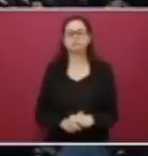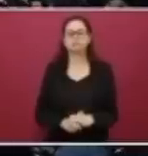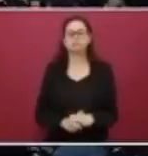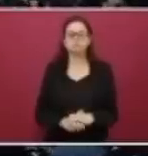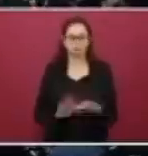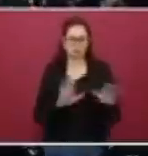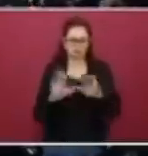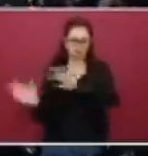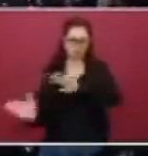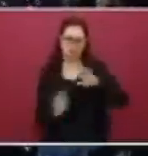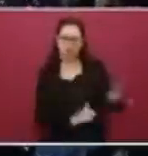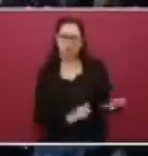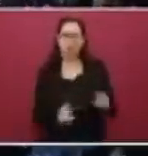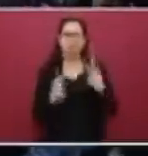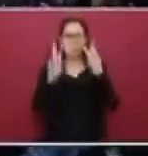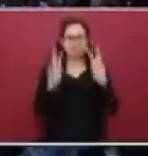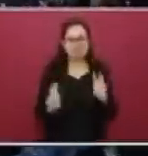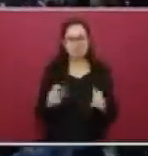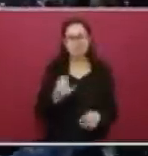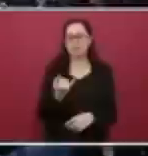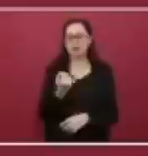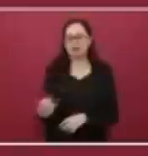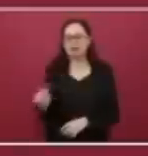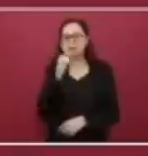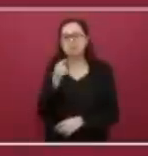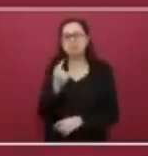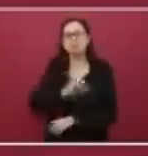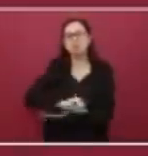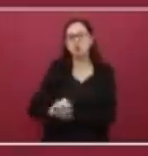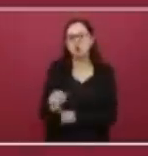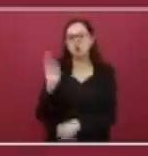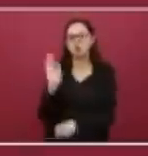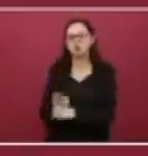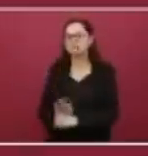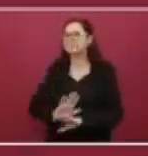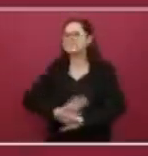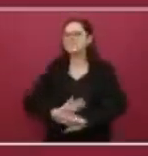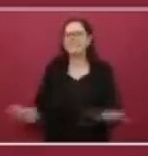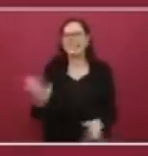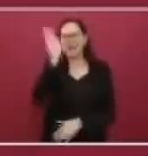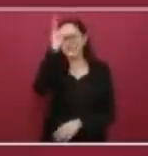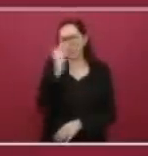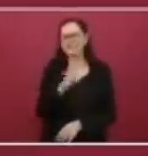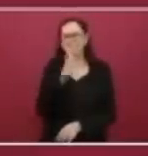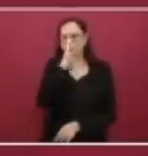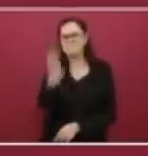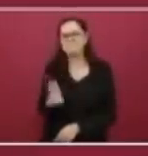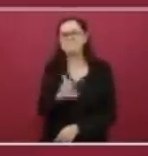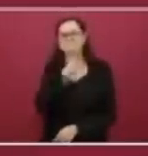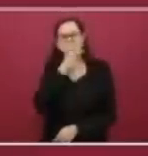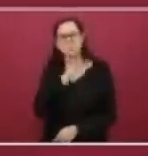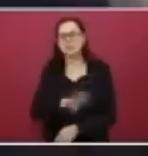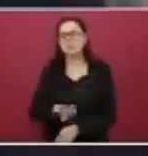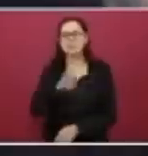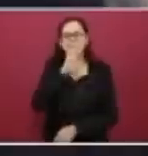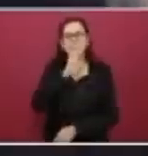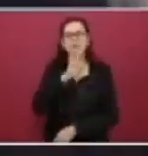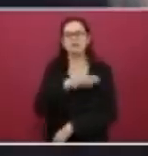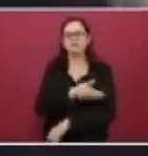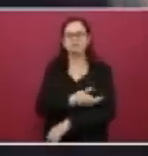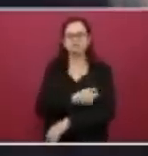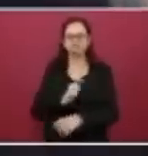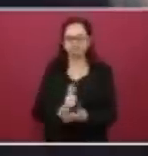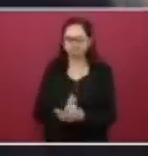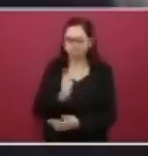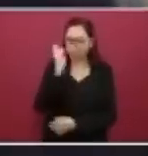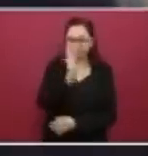estancias ya se acordó se va a entregar los apoyos de manera directa a los padres de familia